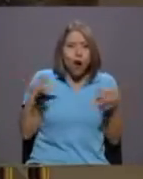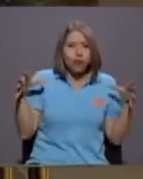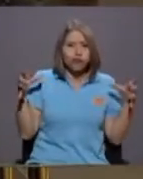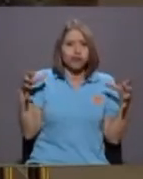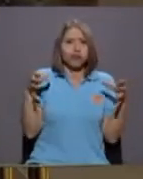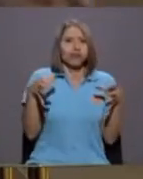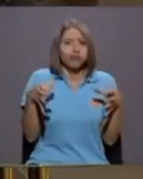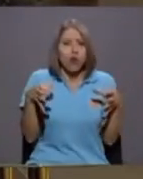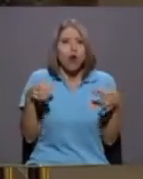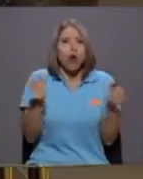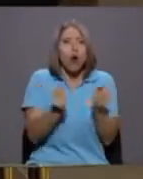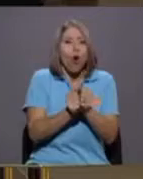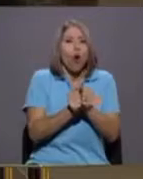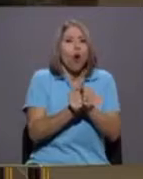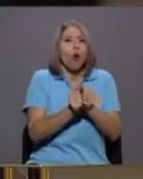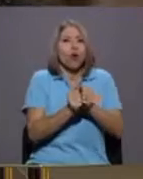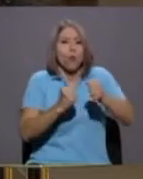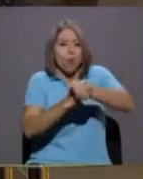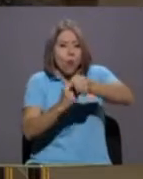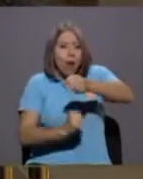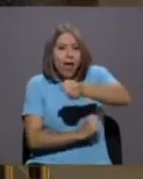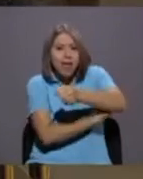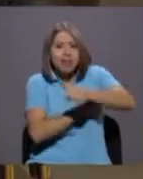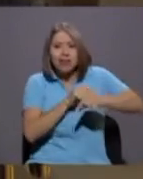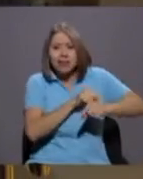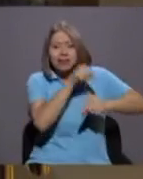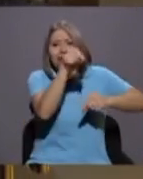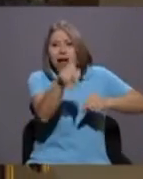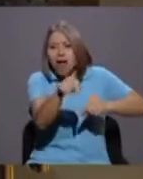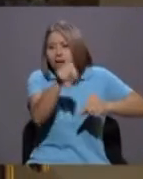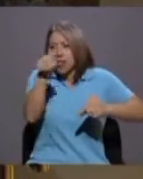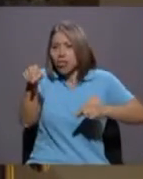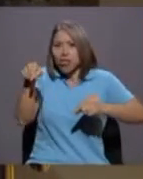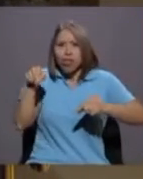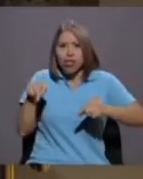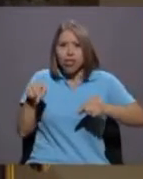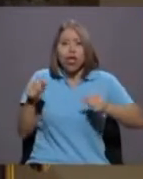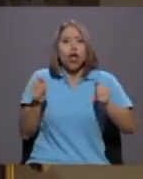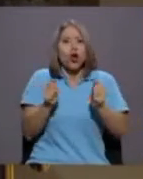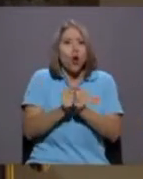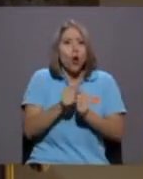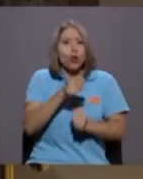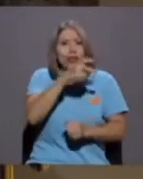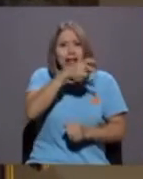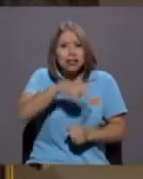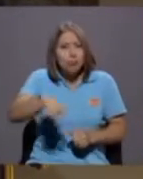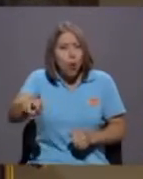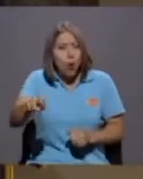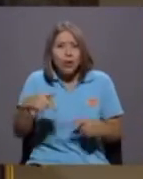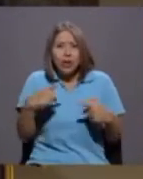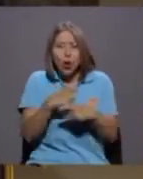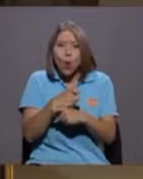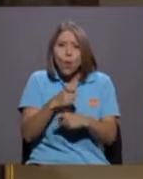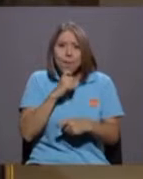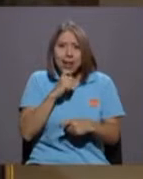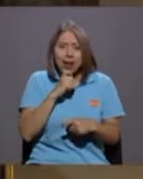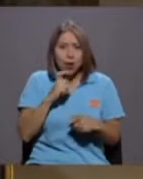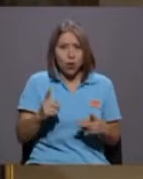con puentes que comunican y con transporte muy complejo. Y sin